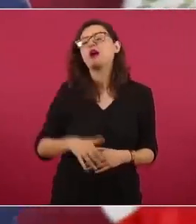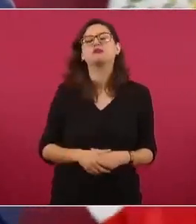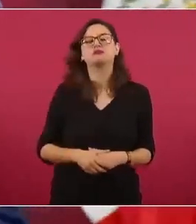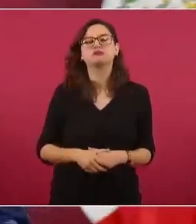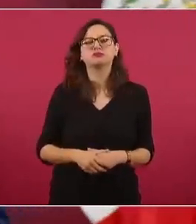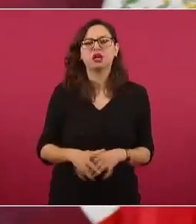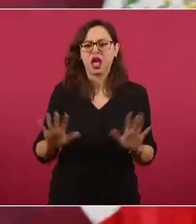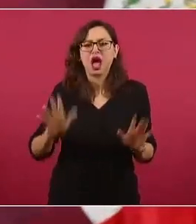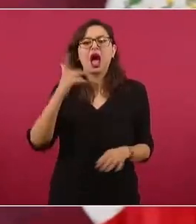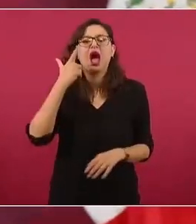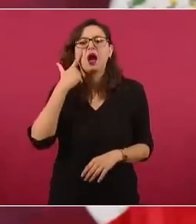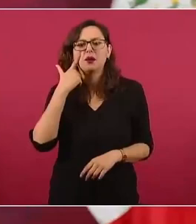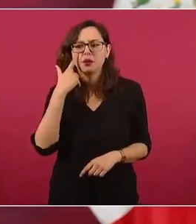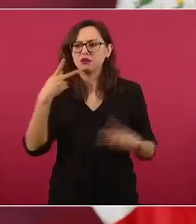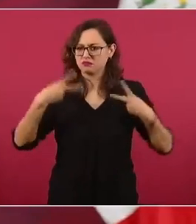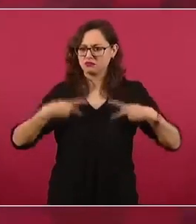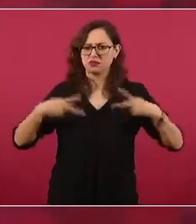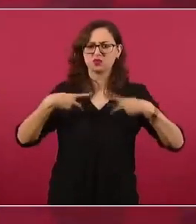encuestas.